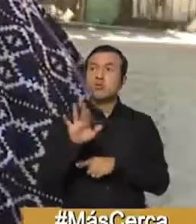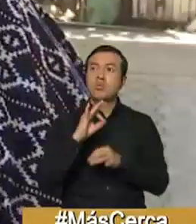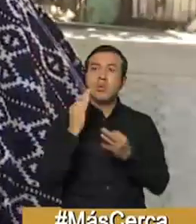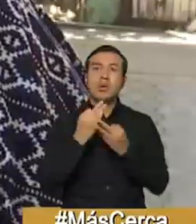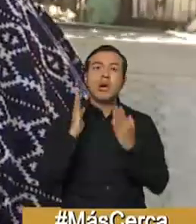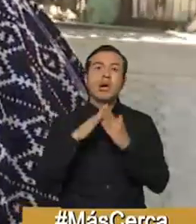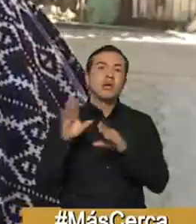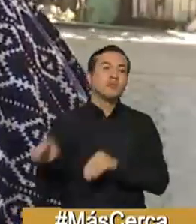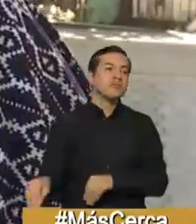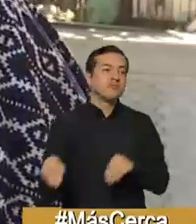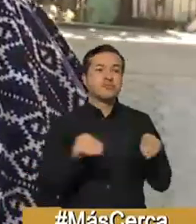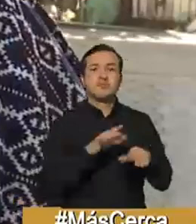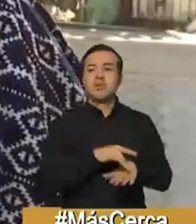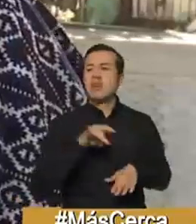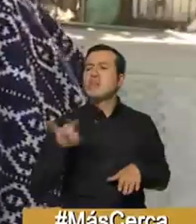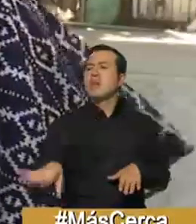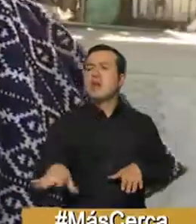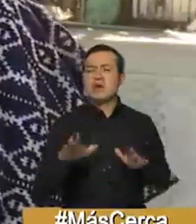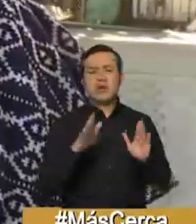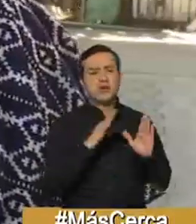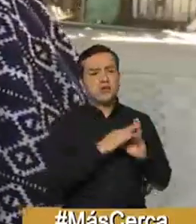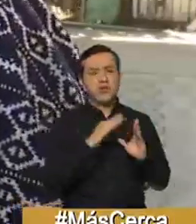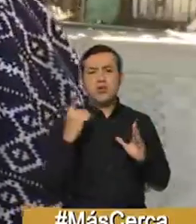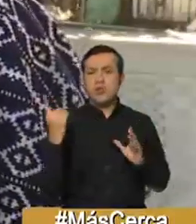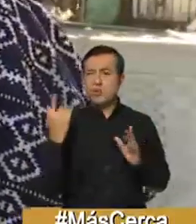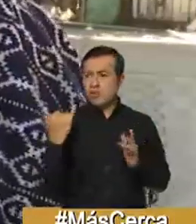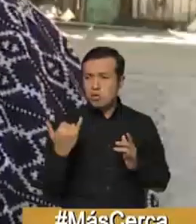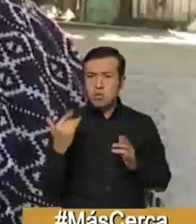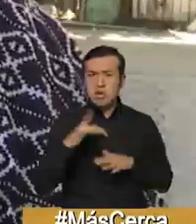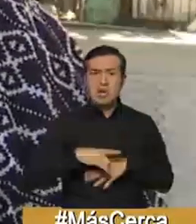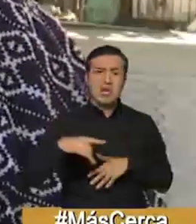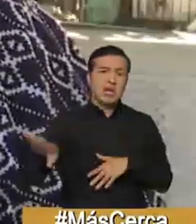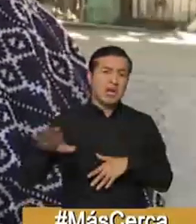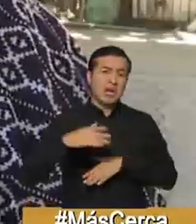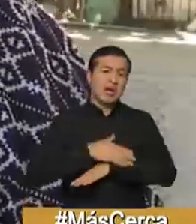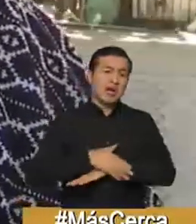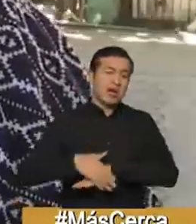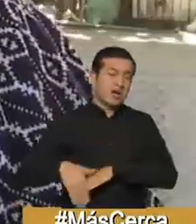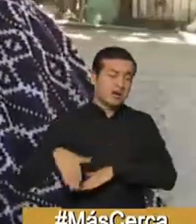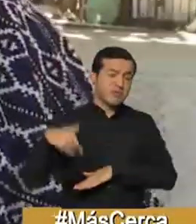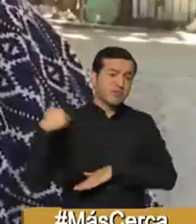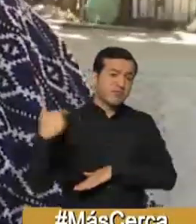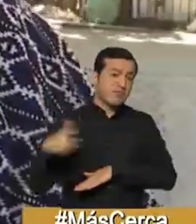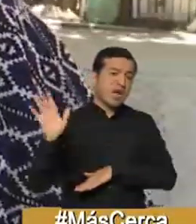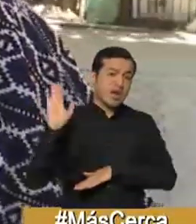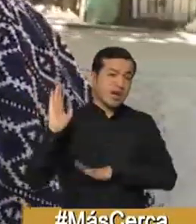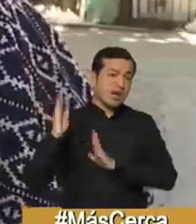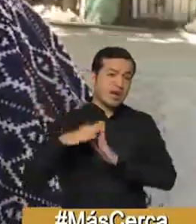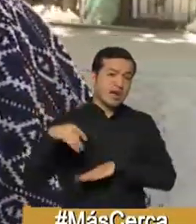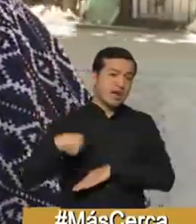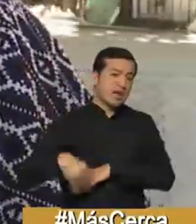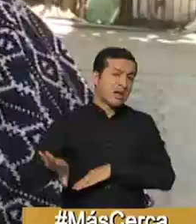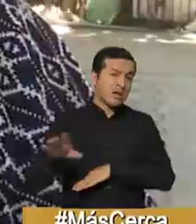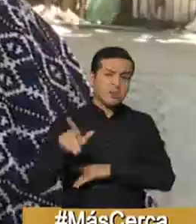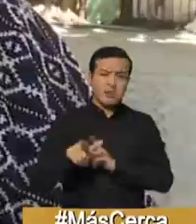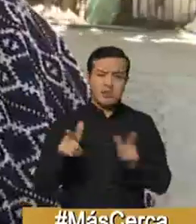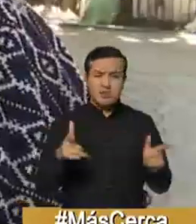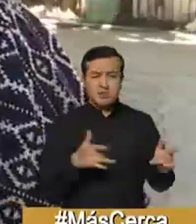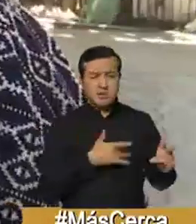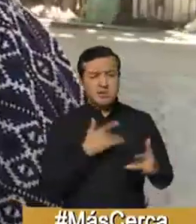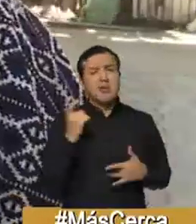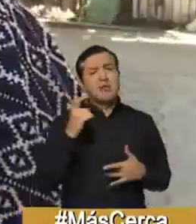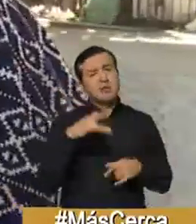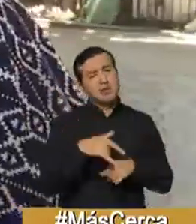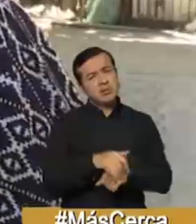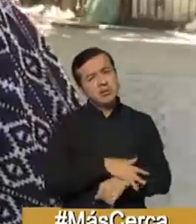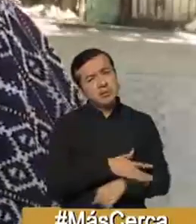de casa y les dejó abandonada. Ahorita está en celo, les dejan y les sacan a la calle. Cogen y les botan a la calle. Entonces la gente ya tiene que